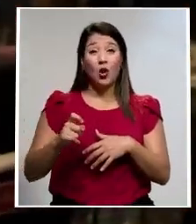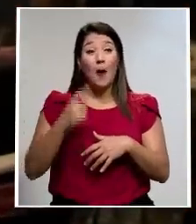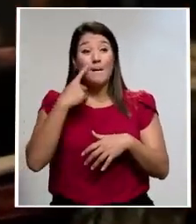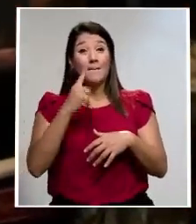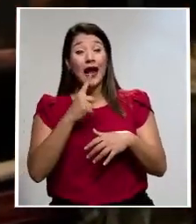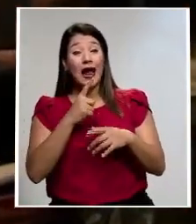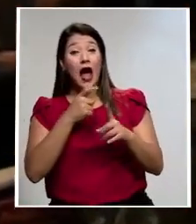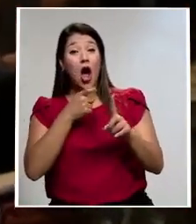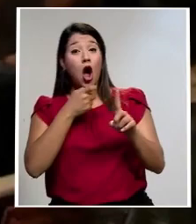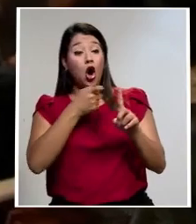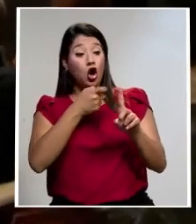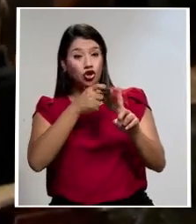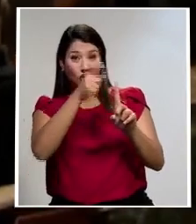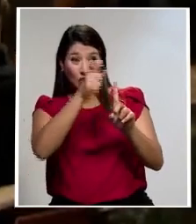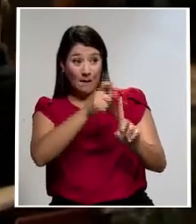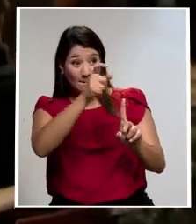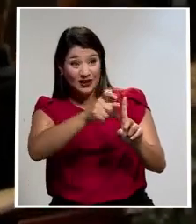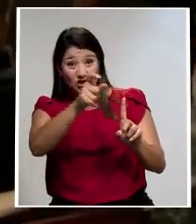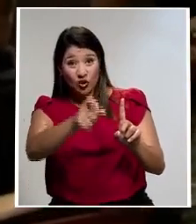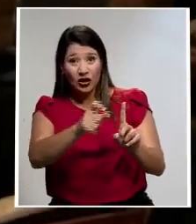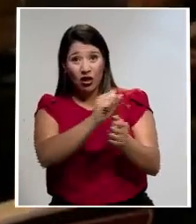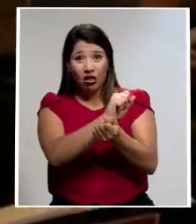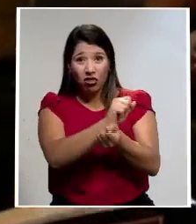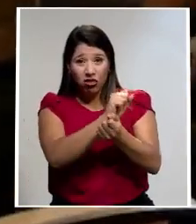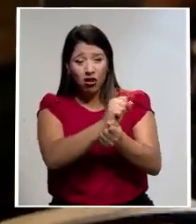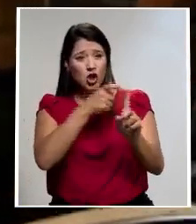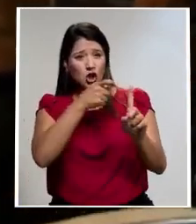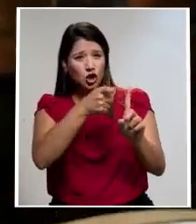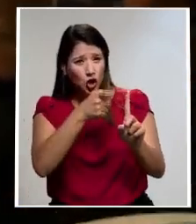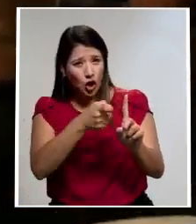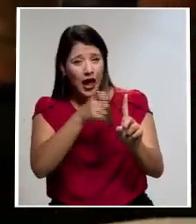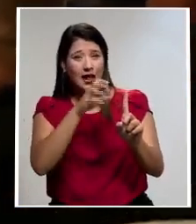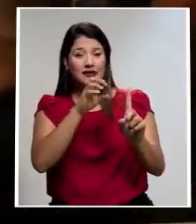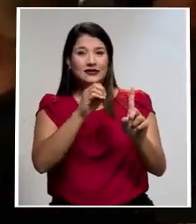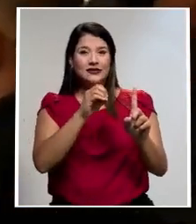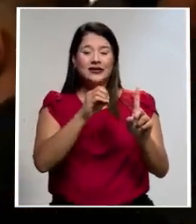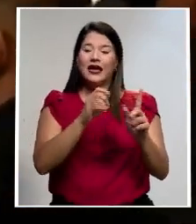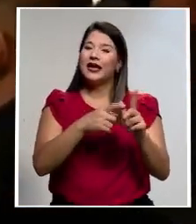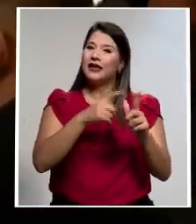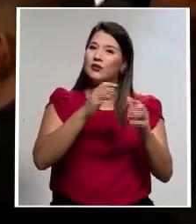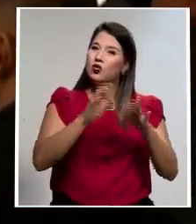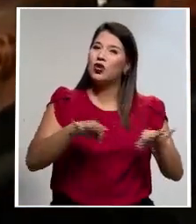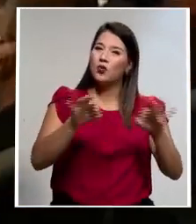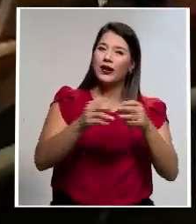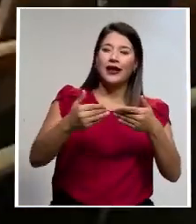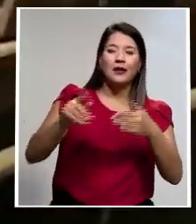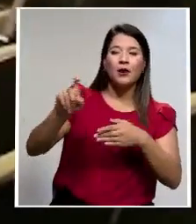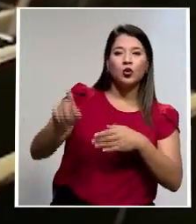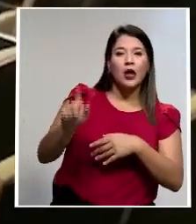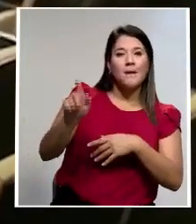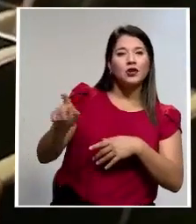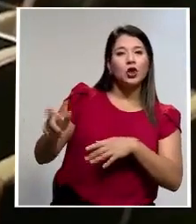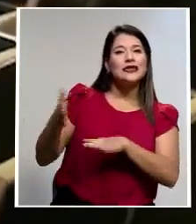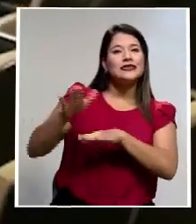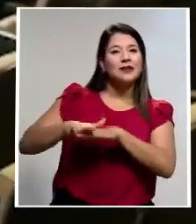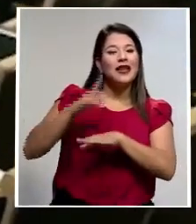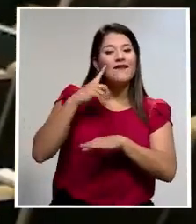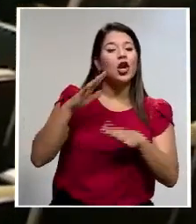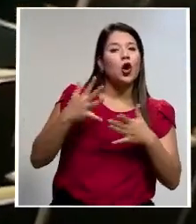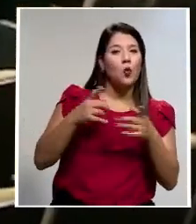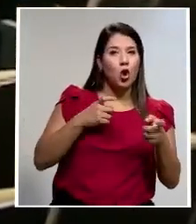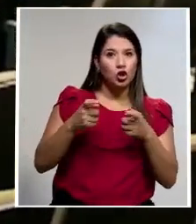detenidos el Poder Judicial haga que al experto se le tome en consideración. Sin embargo, esto